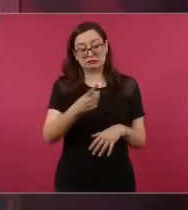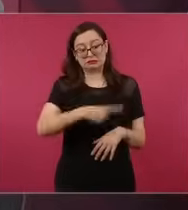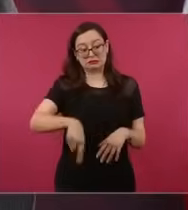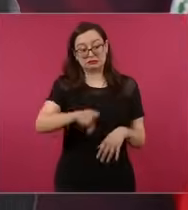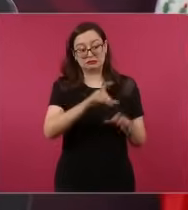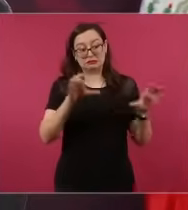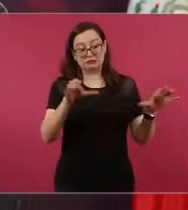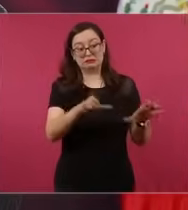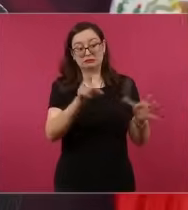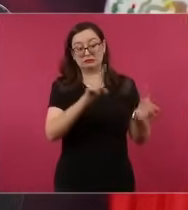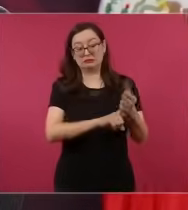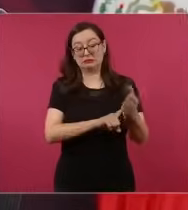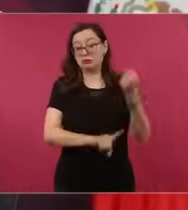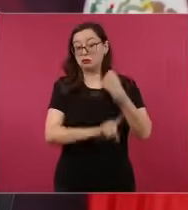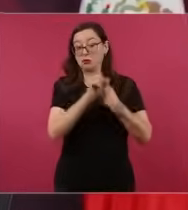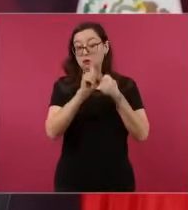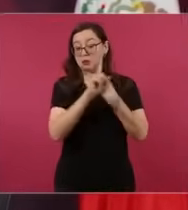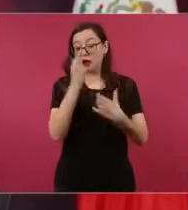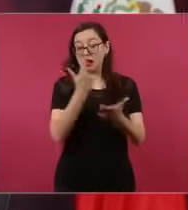fácil para ellos